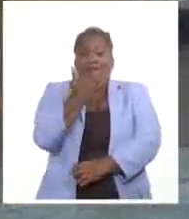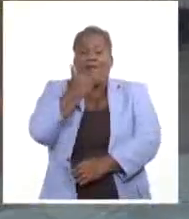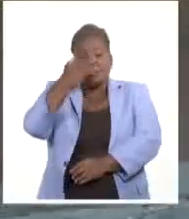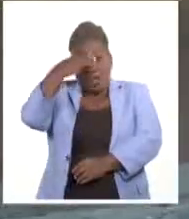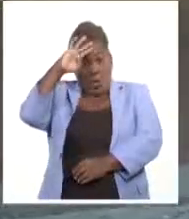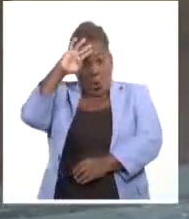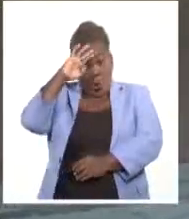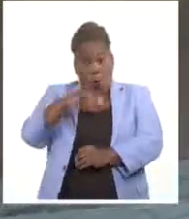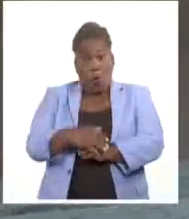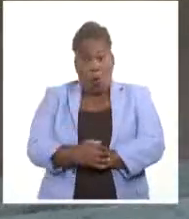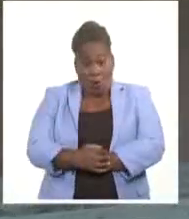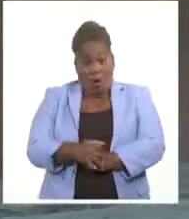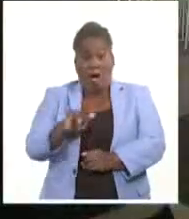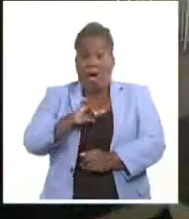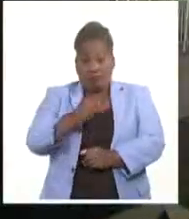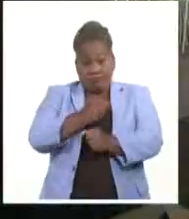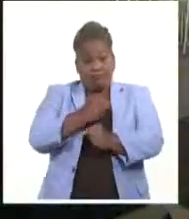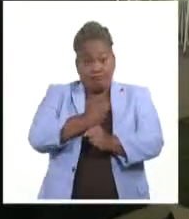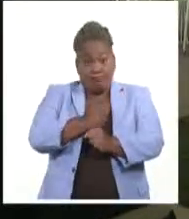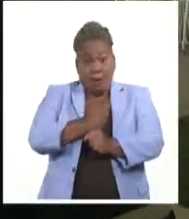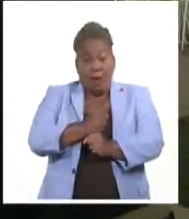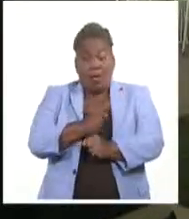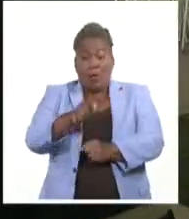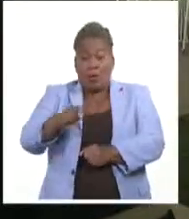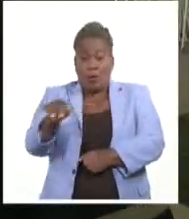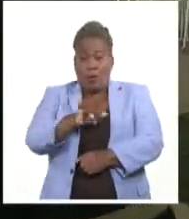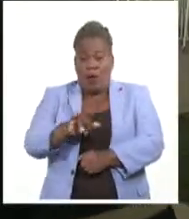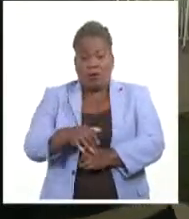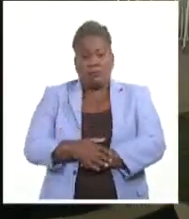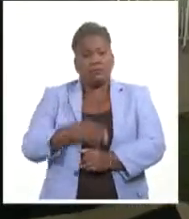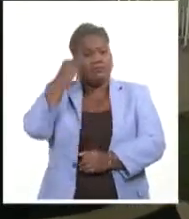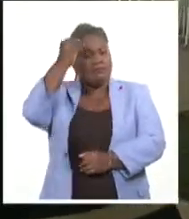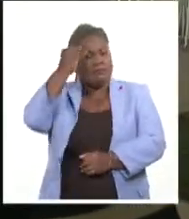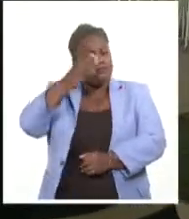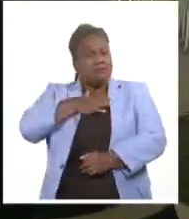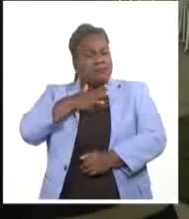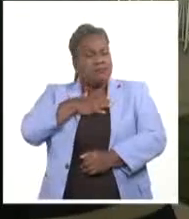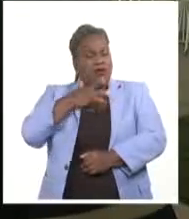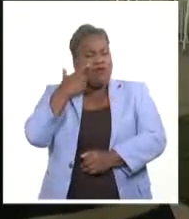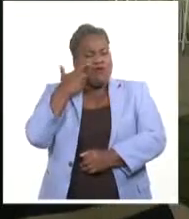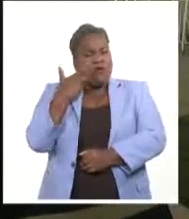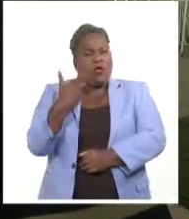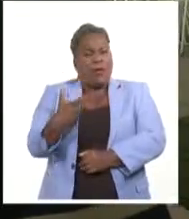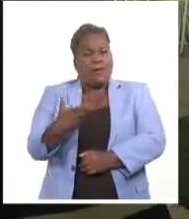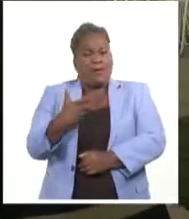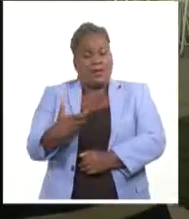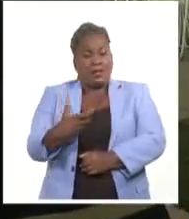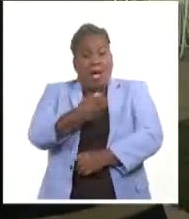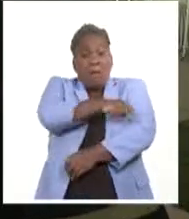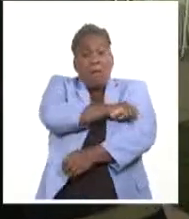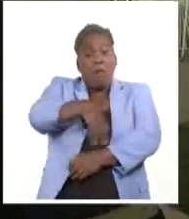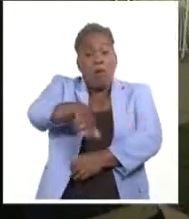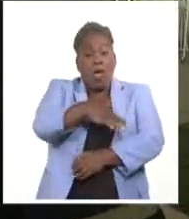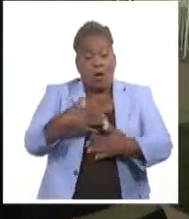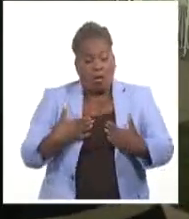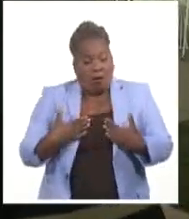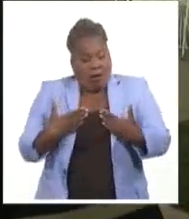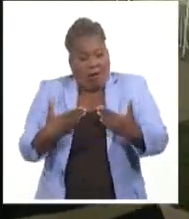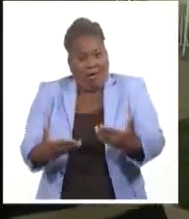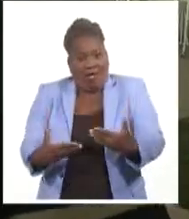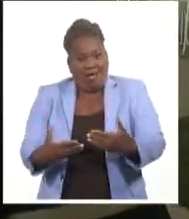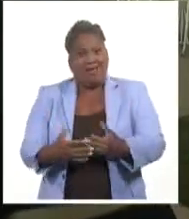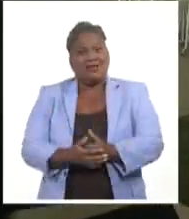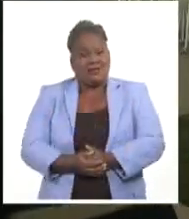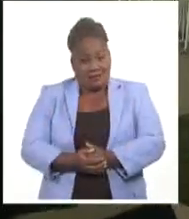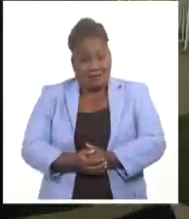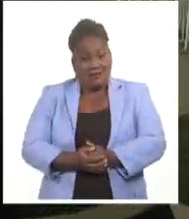tanto, a su clase trabajadora. Yo pienso que lo fundamental es que el pueblo demuestre la disposición